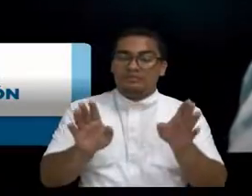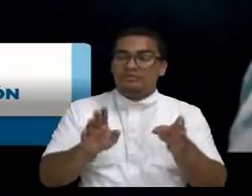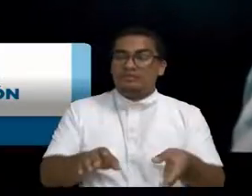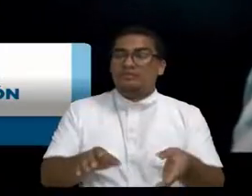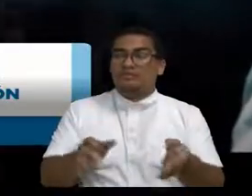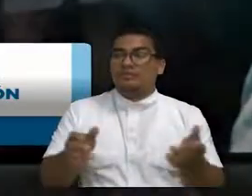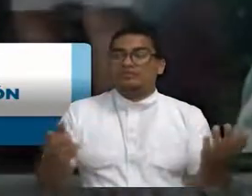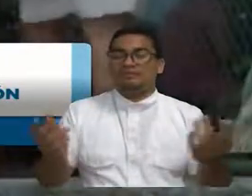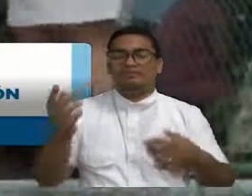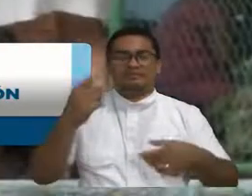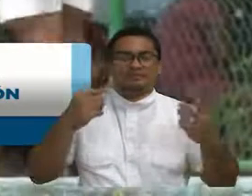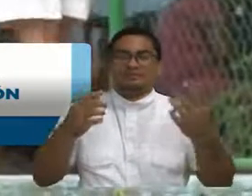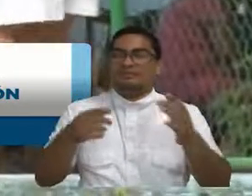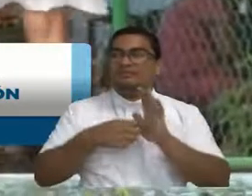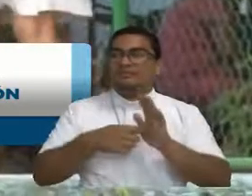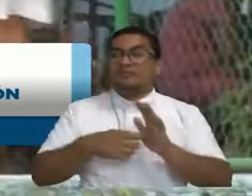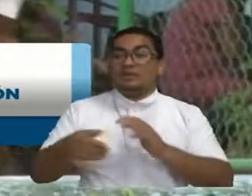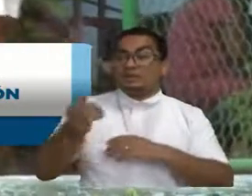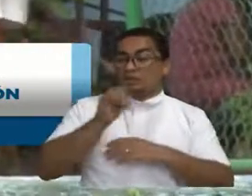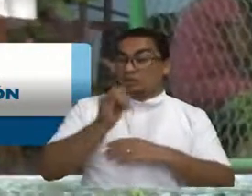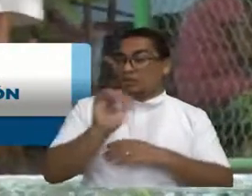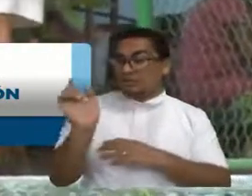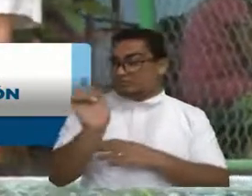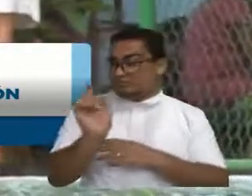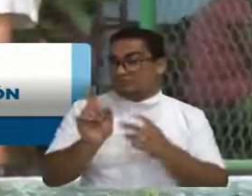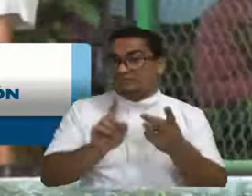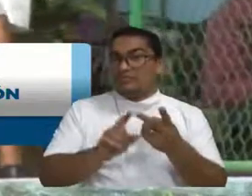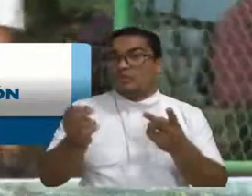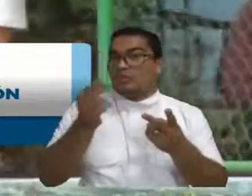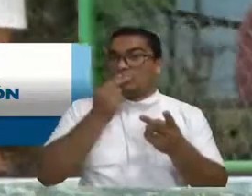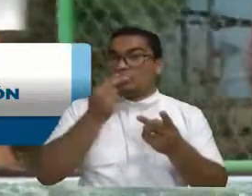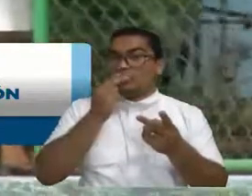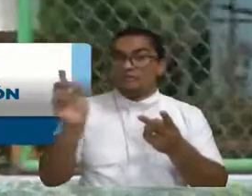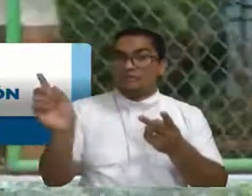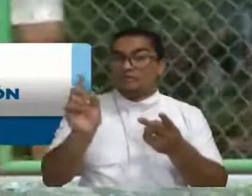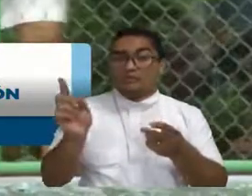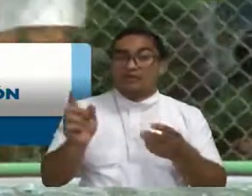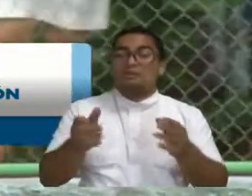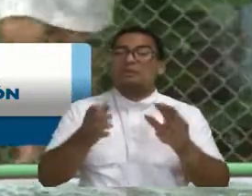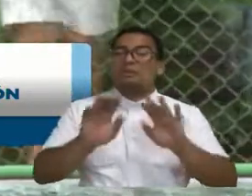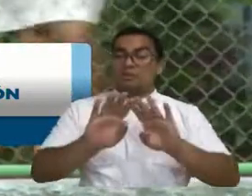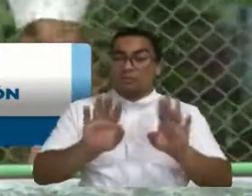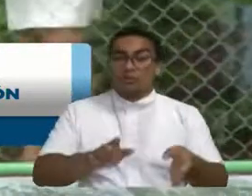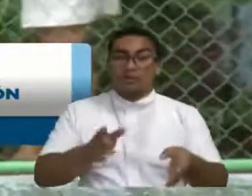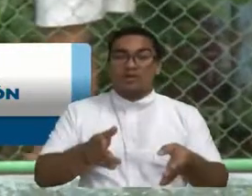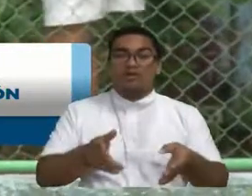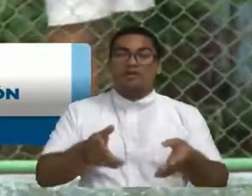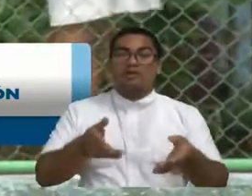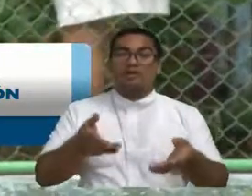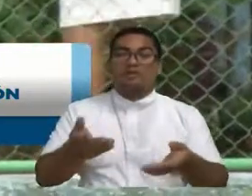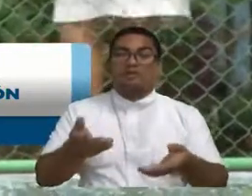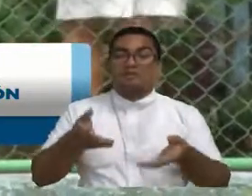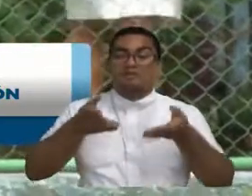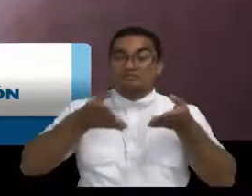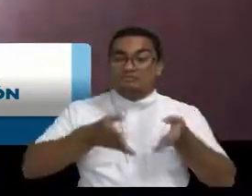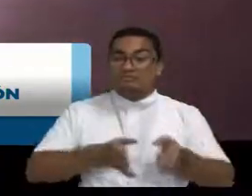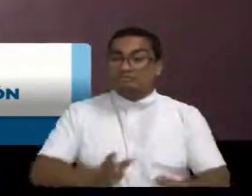más alteraciones. Por ejemplo, el alcohol, el tabaco, si lo consumía anteriormente, entonces evitar el consumo de esta